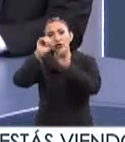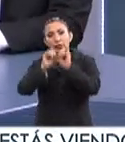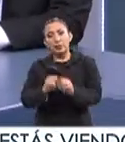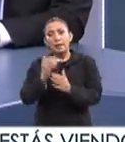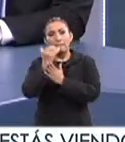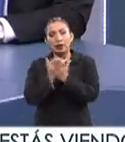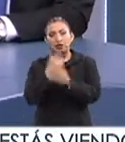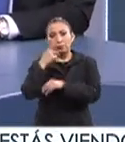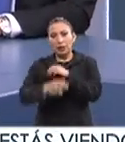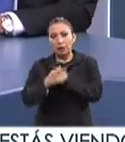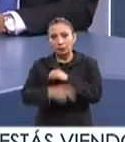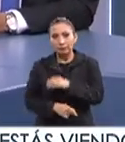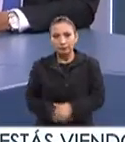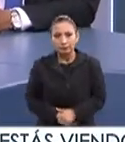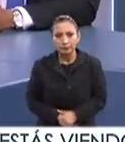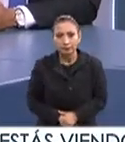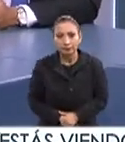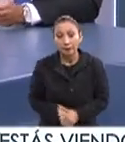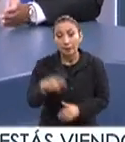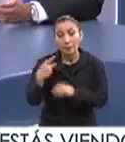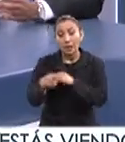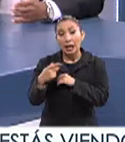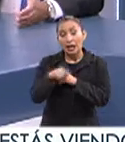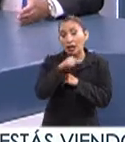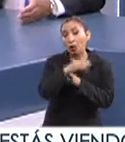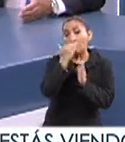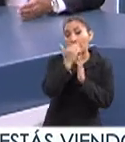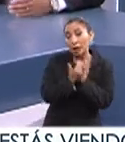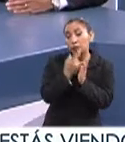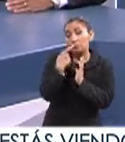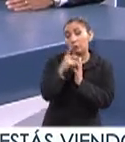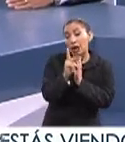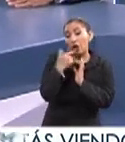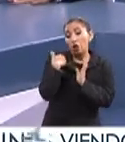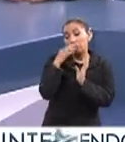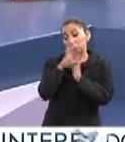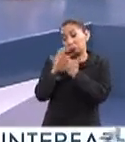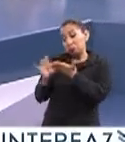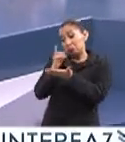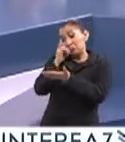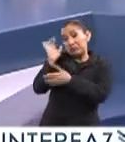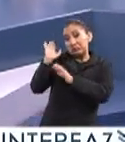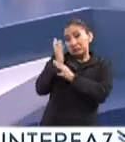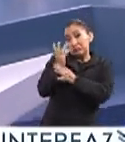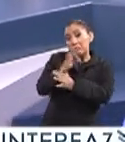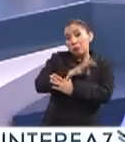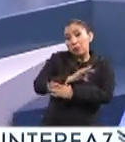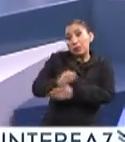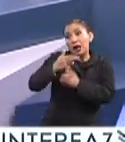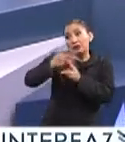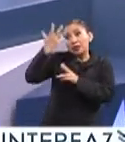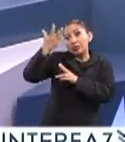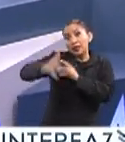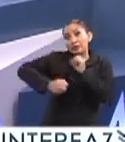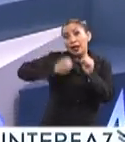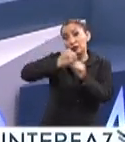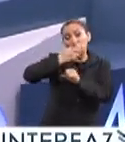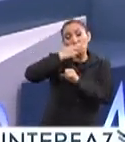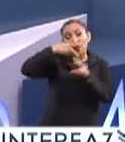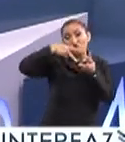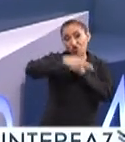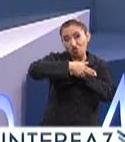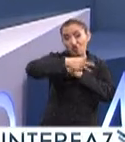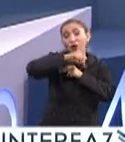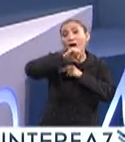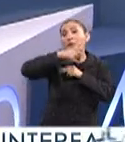de menor posibilidades de infarto, ¿no? El riesgo disminuye, pero la literatura habla que incluso puedes llevar hasta 10 años después de dejar de